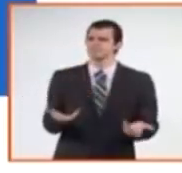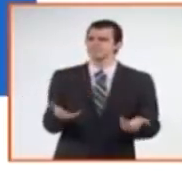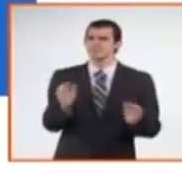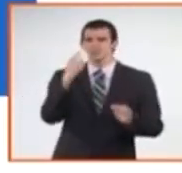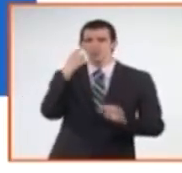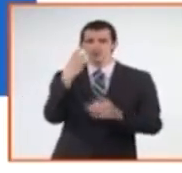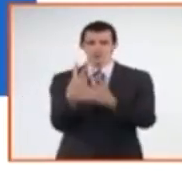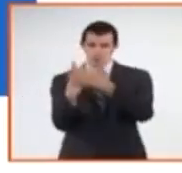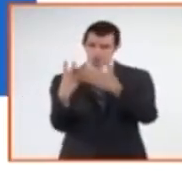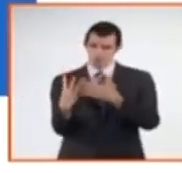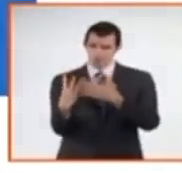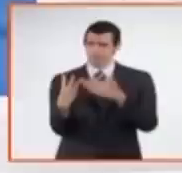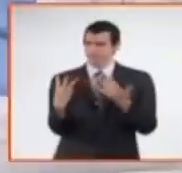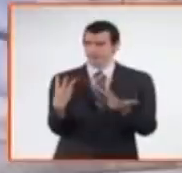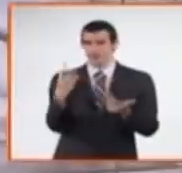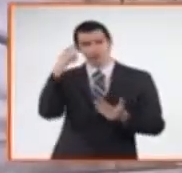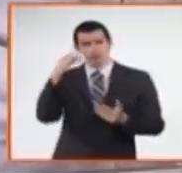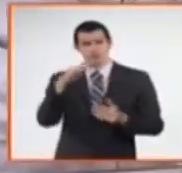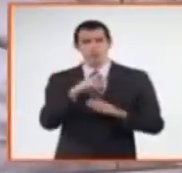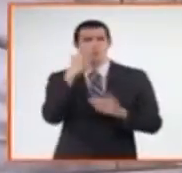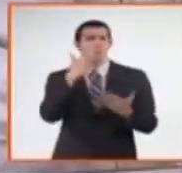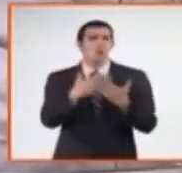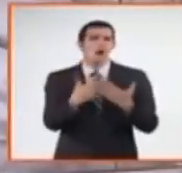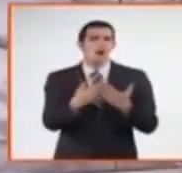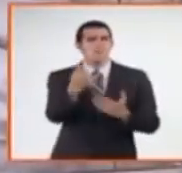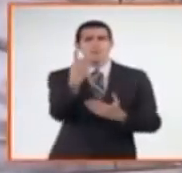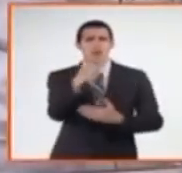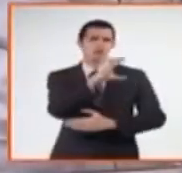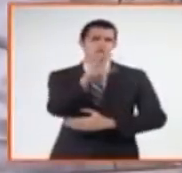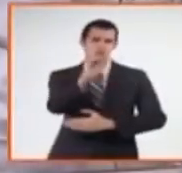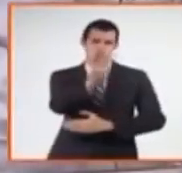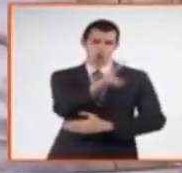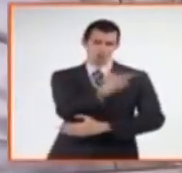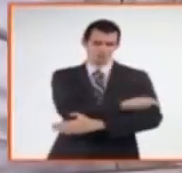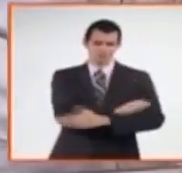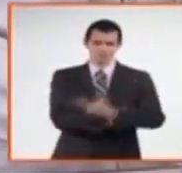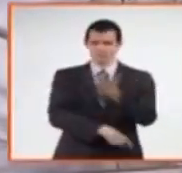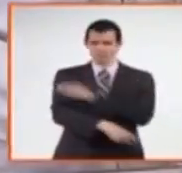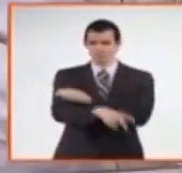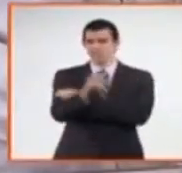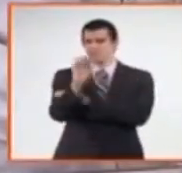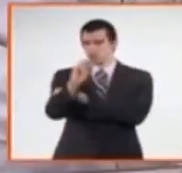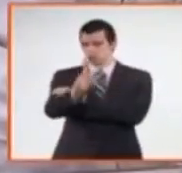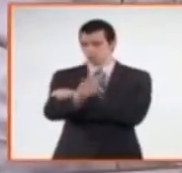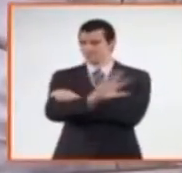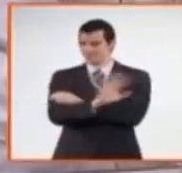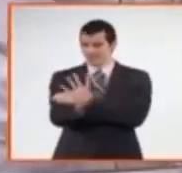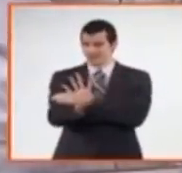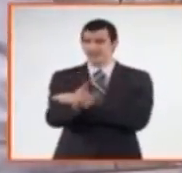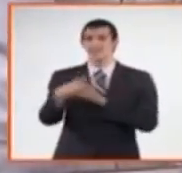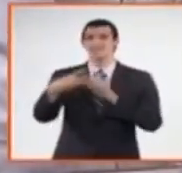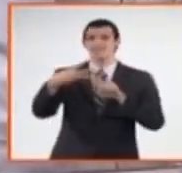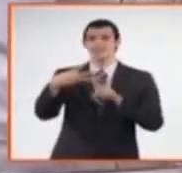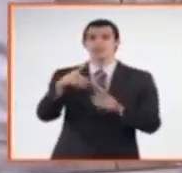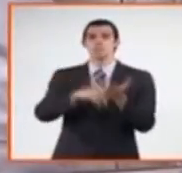que se basa en el antígeno no el antígeno con walter es de técnicos y no se basa en el antígeno y las